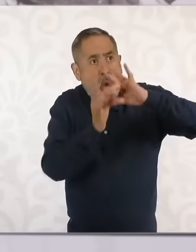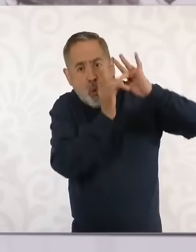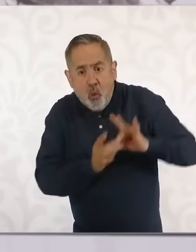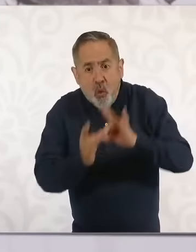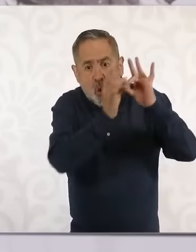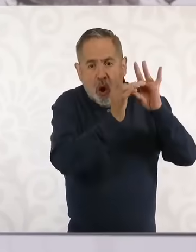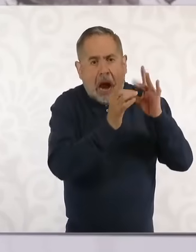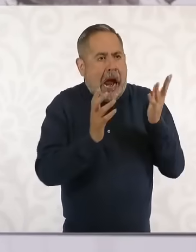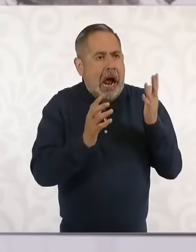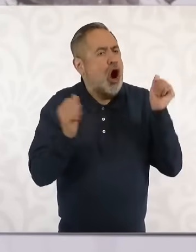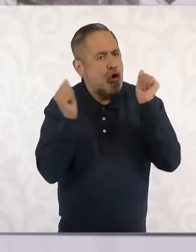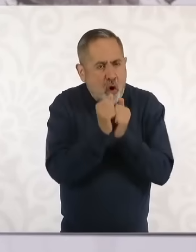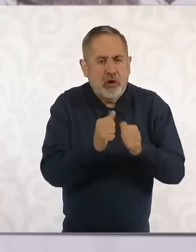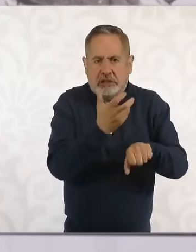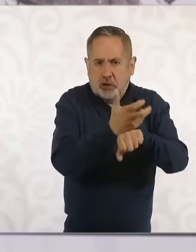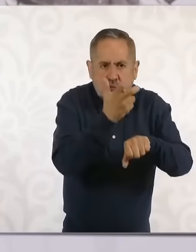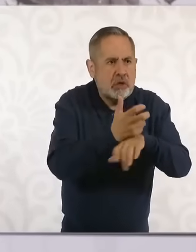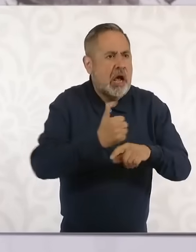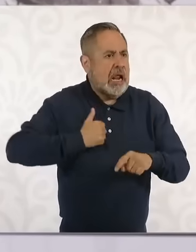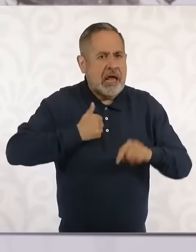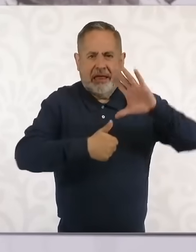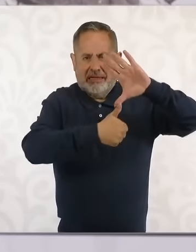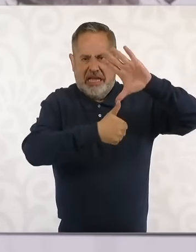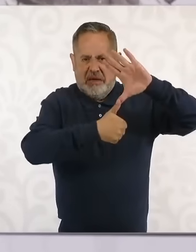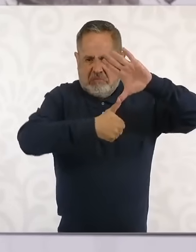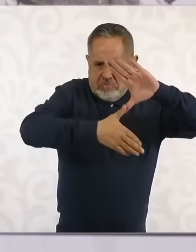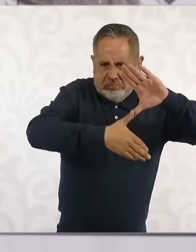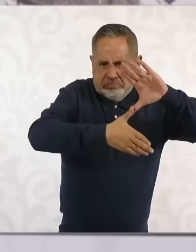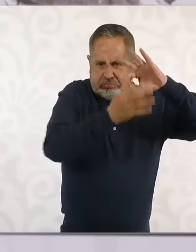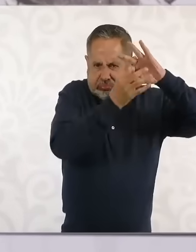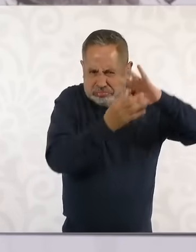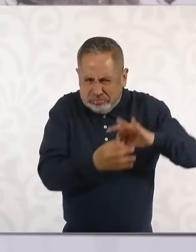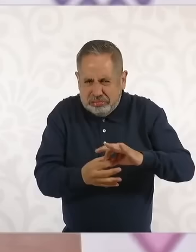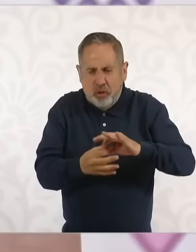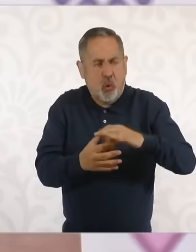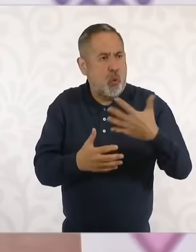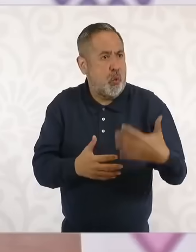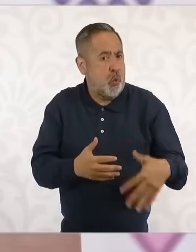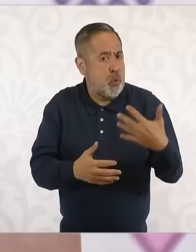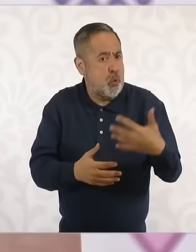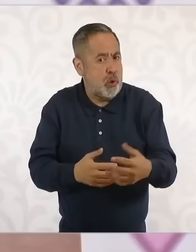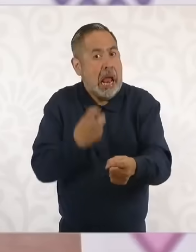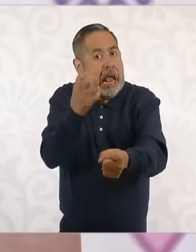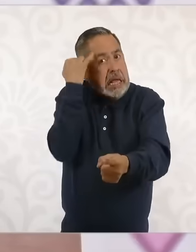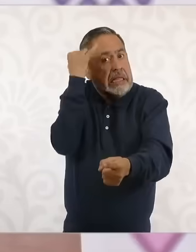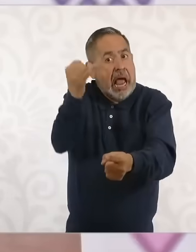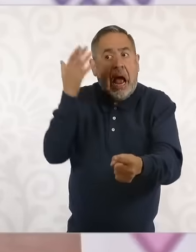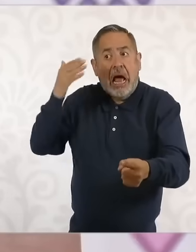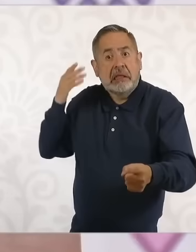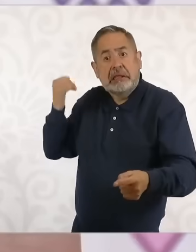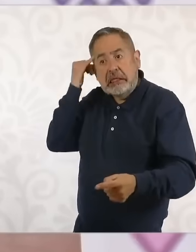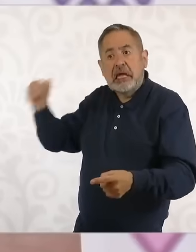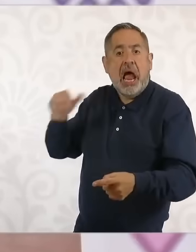incluyendo Norteamérica, Estados Unidos y Canadá. Esa fue una visión que en su inicio lo planteó el presidente López